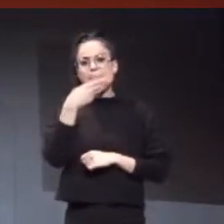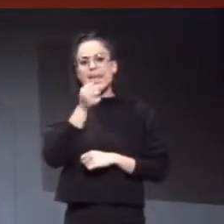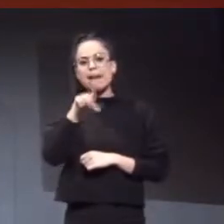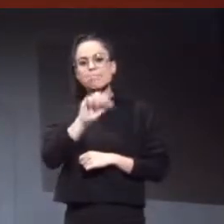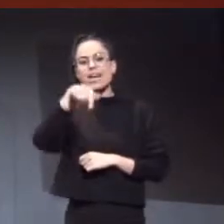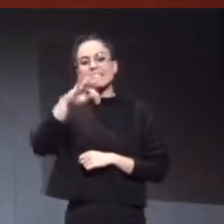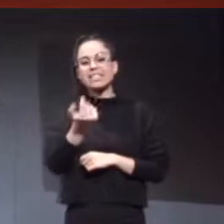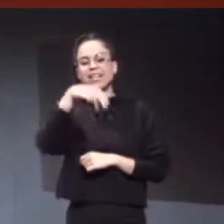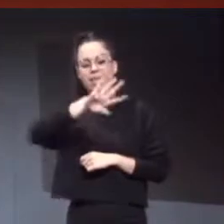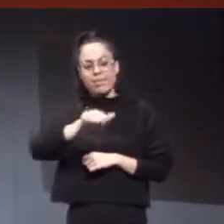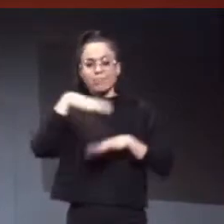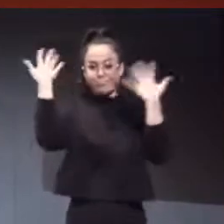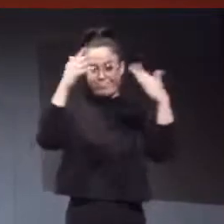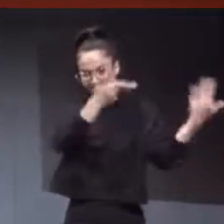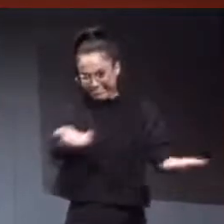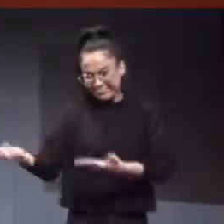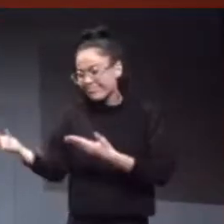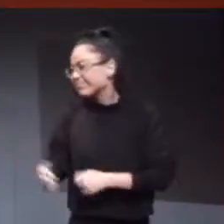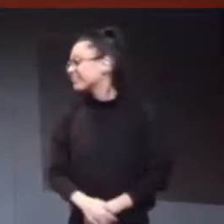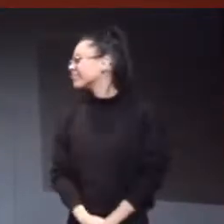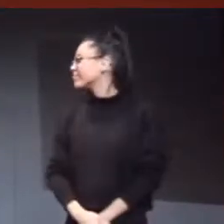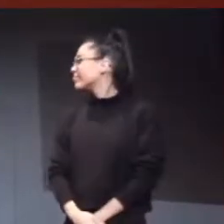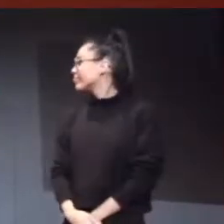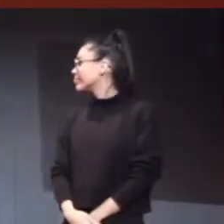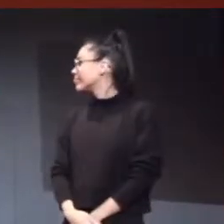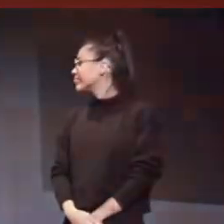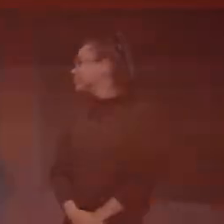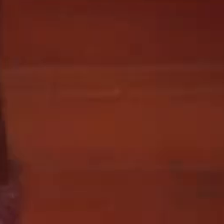con un aplauso a que se acerque a este estrado.